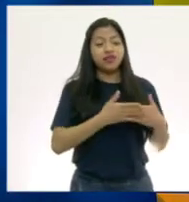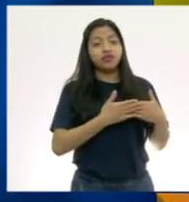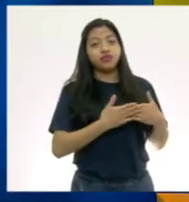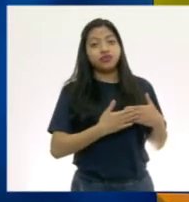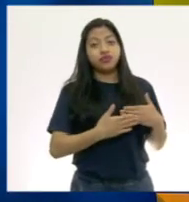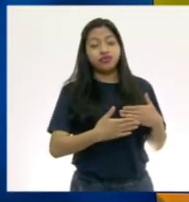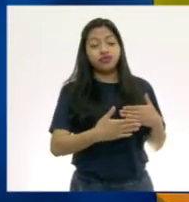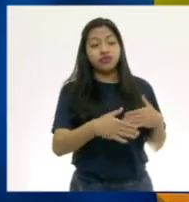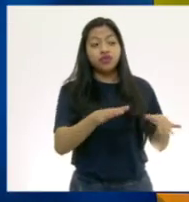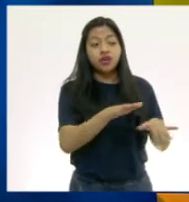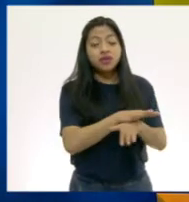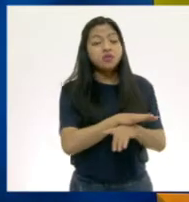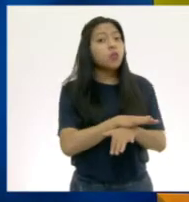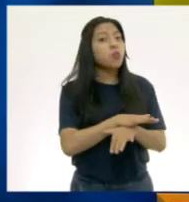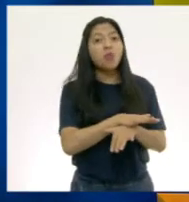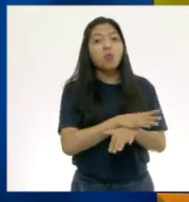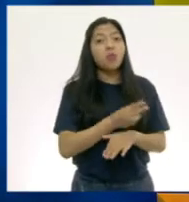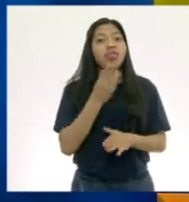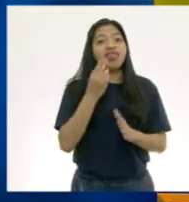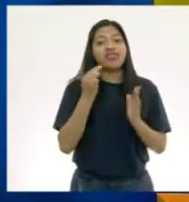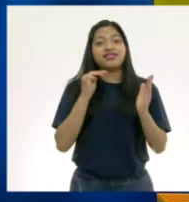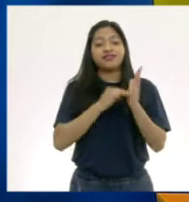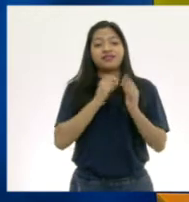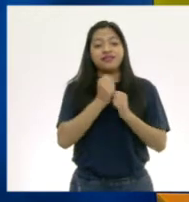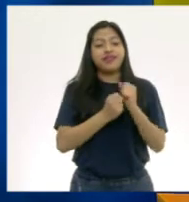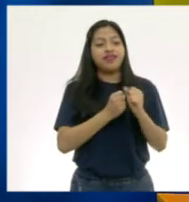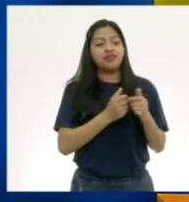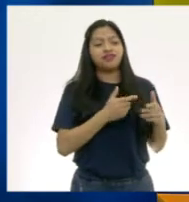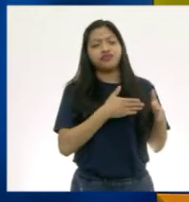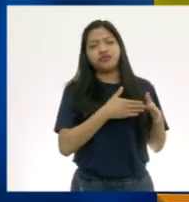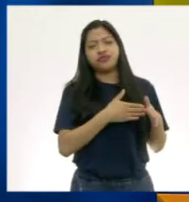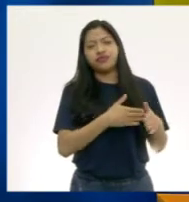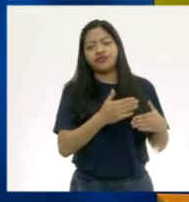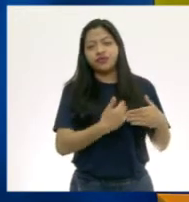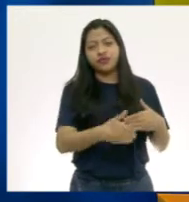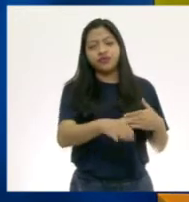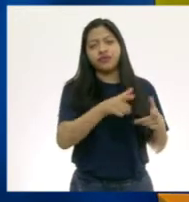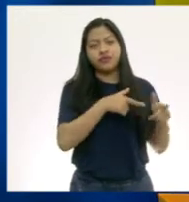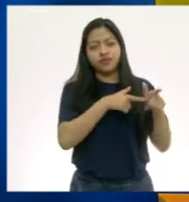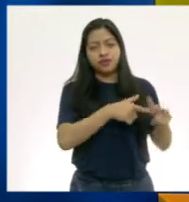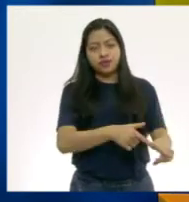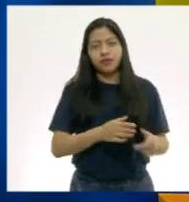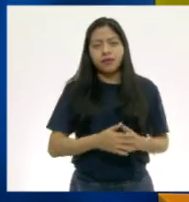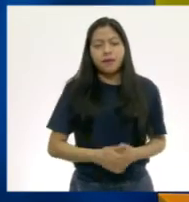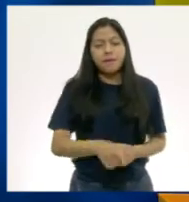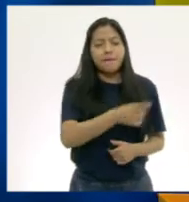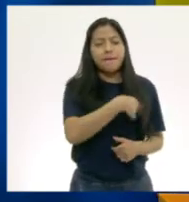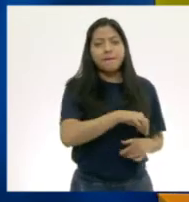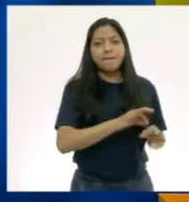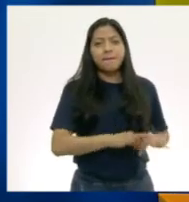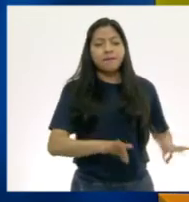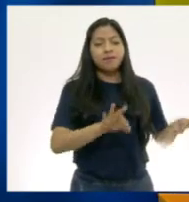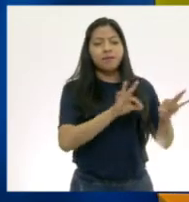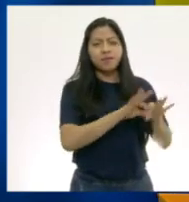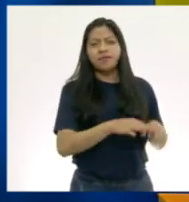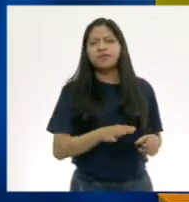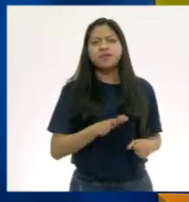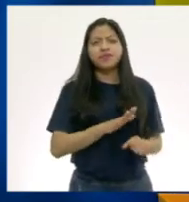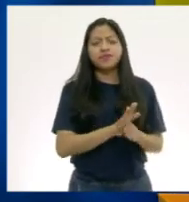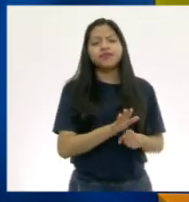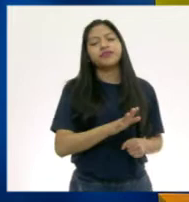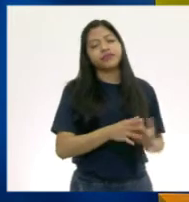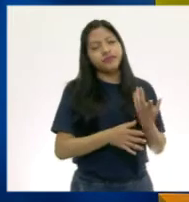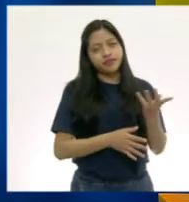muchos cambios durante casi los 3000 años en que existió esa civilización. La unidad básica de la sociedad egipcia era la